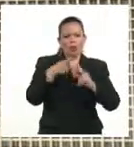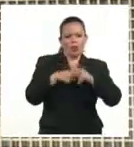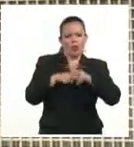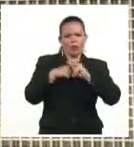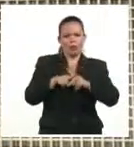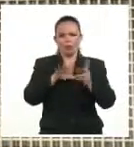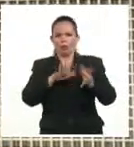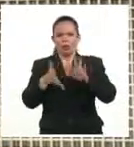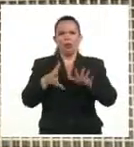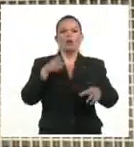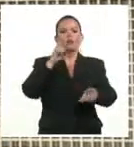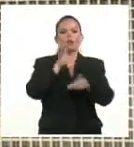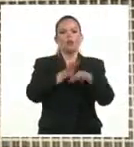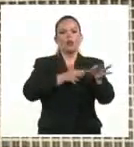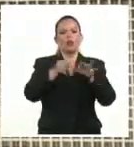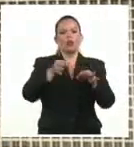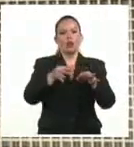está